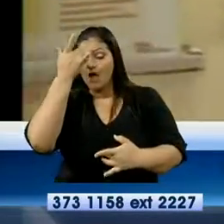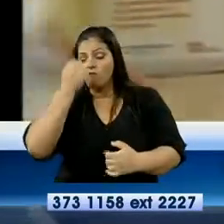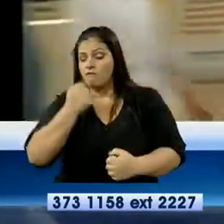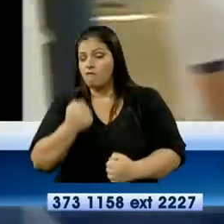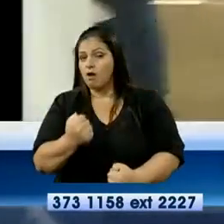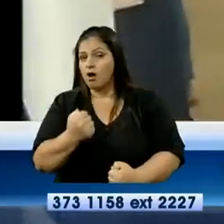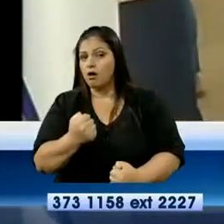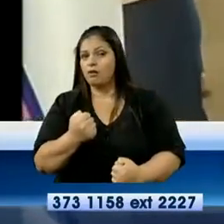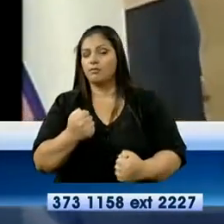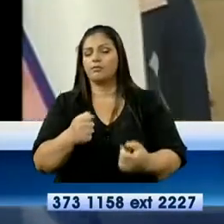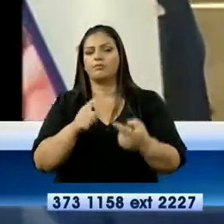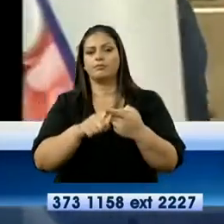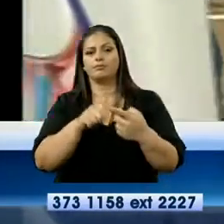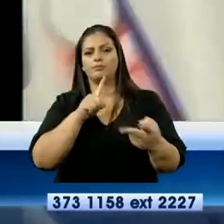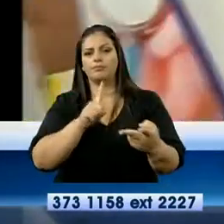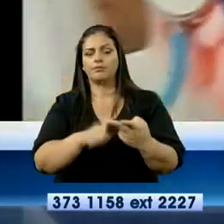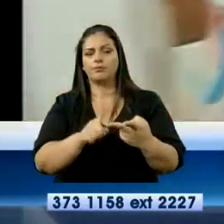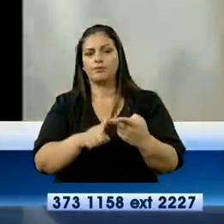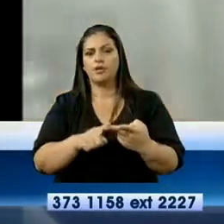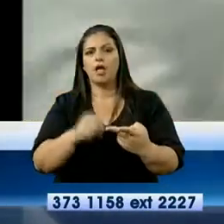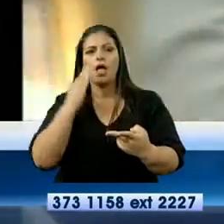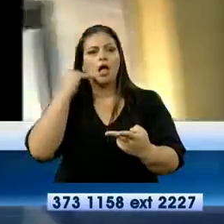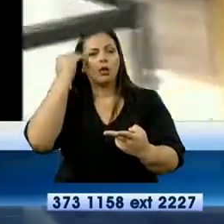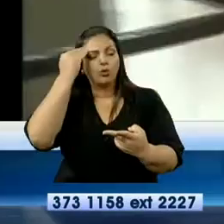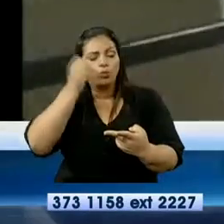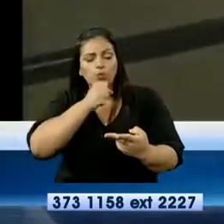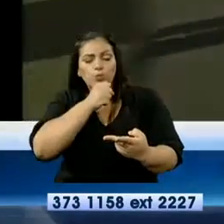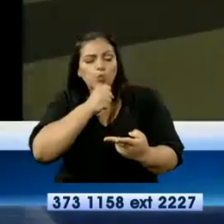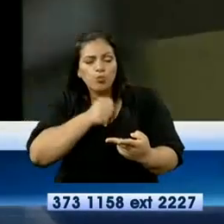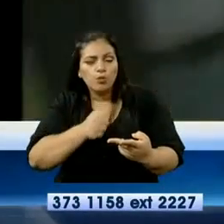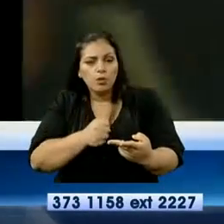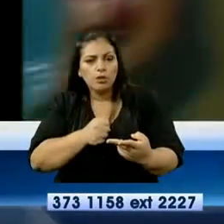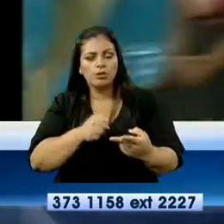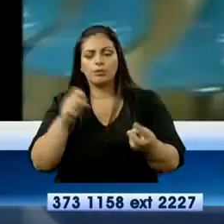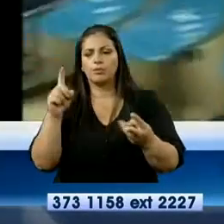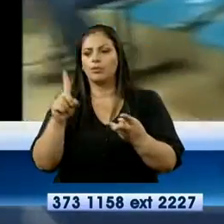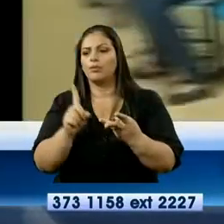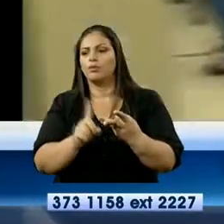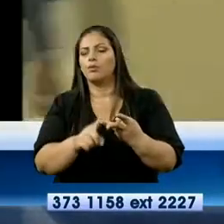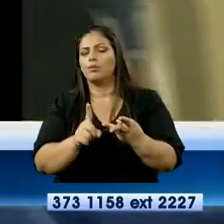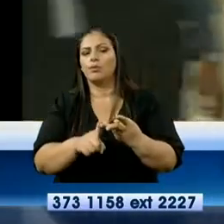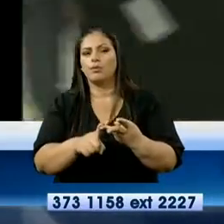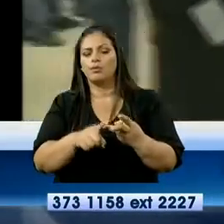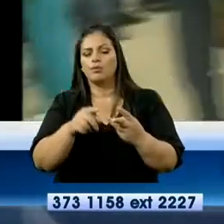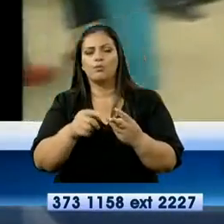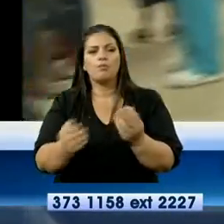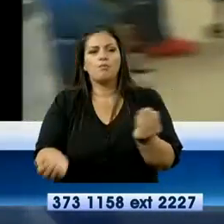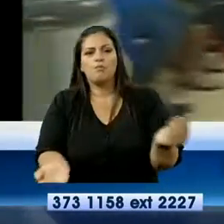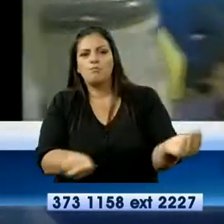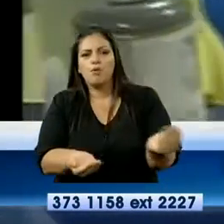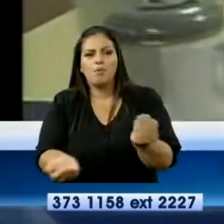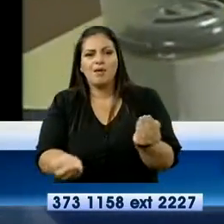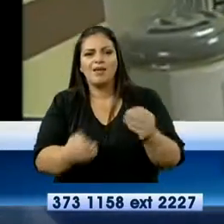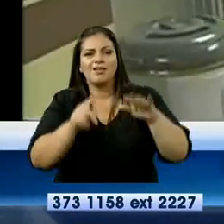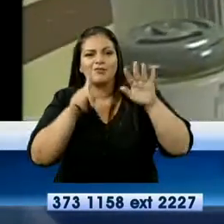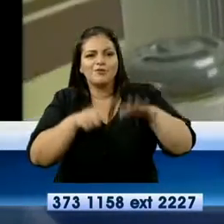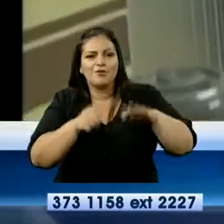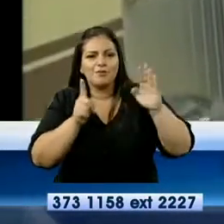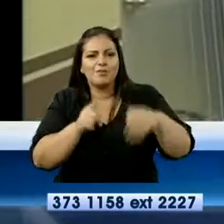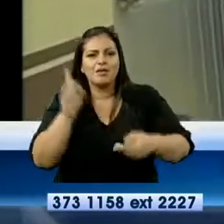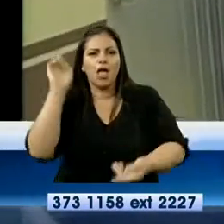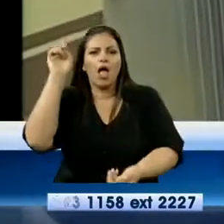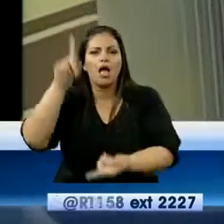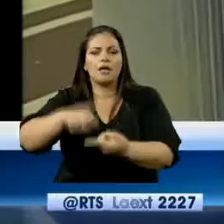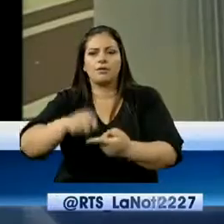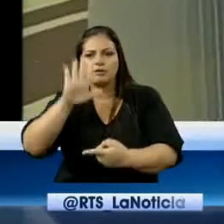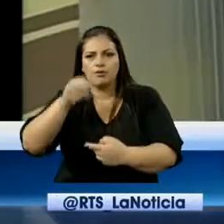de los 6 meses de edad, los adultos mayores a partir de 65 años de edad, los menores de 6 meses hasta antes de cumplir los 5 años de